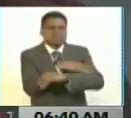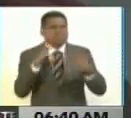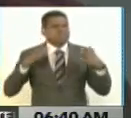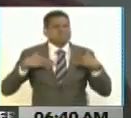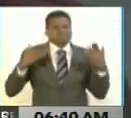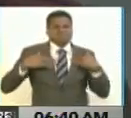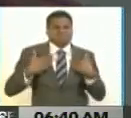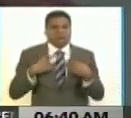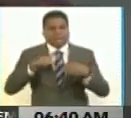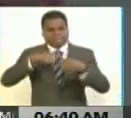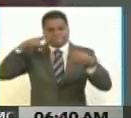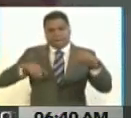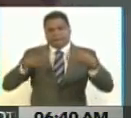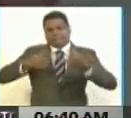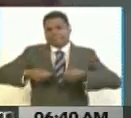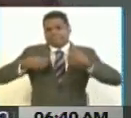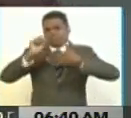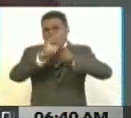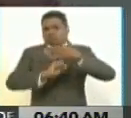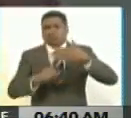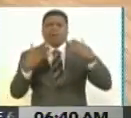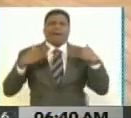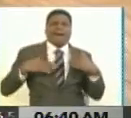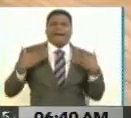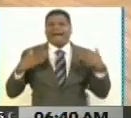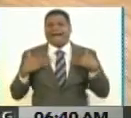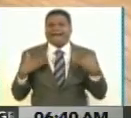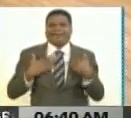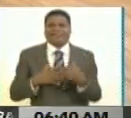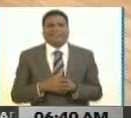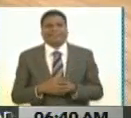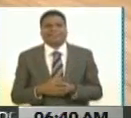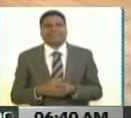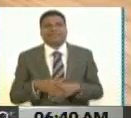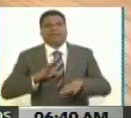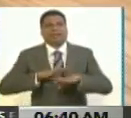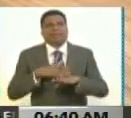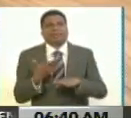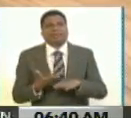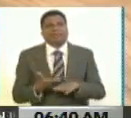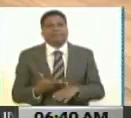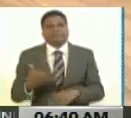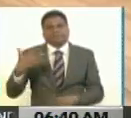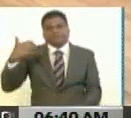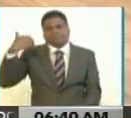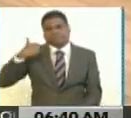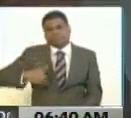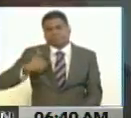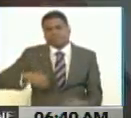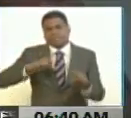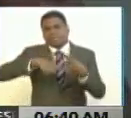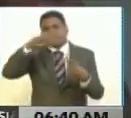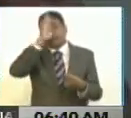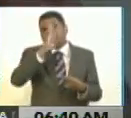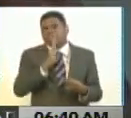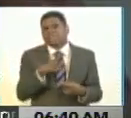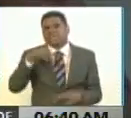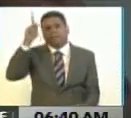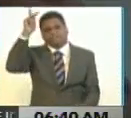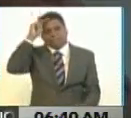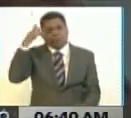porque saquen a Venezuela de allí, porque son sus pares argentinos, paraguayos y brasileños los que están